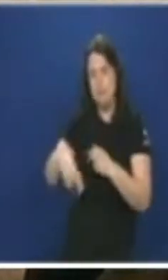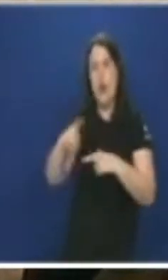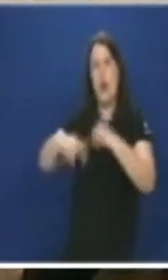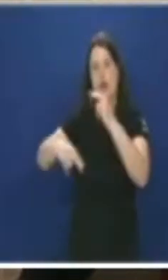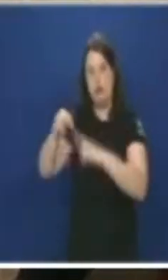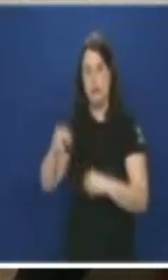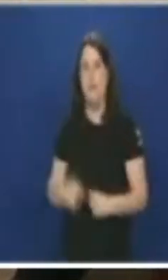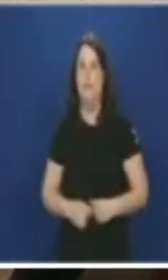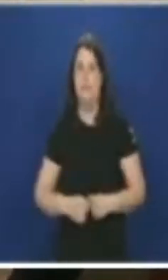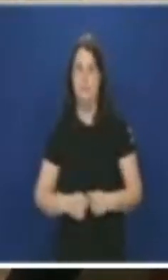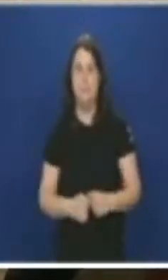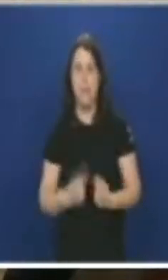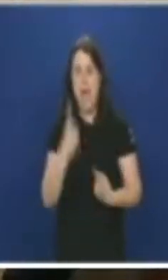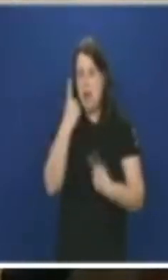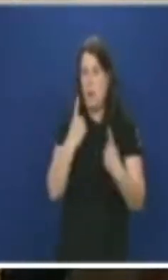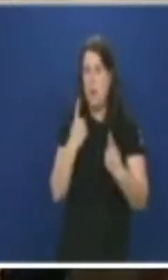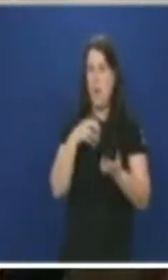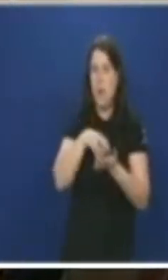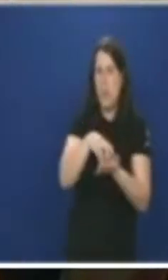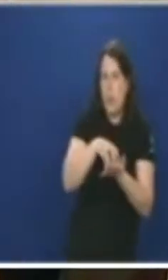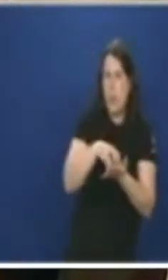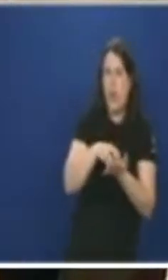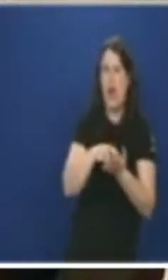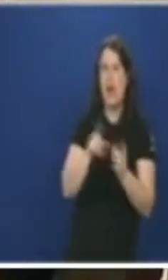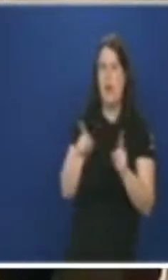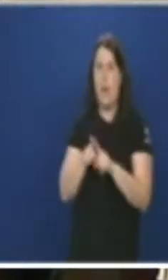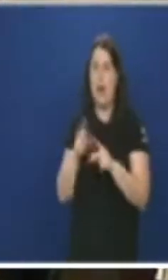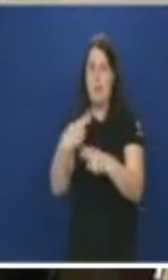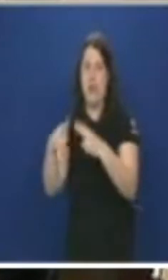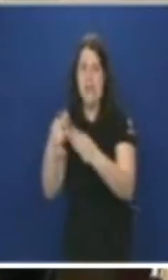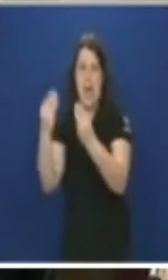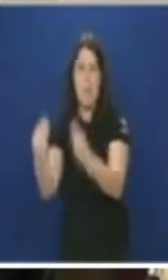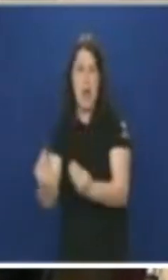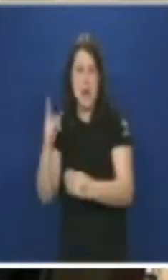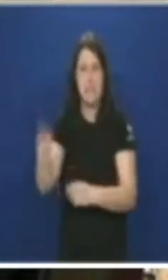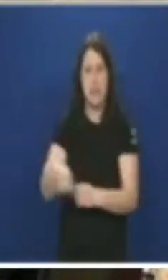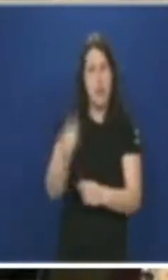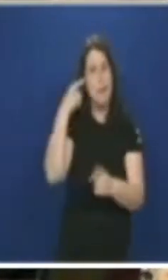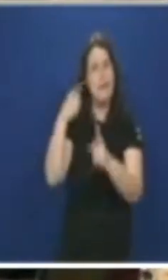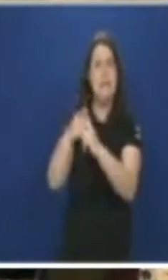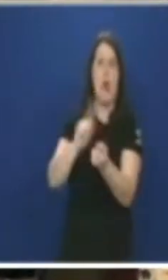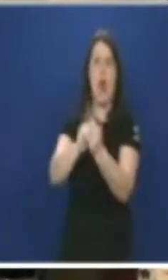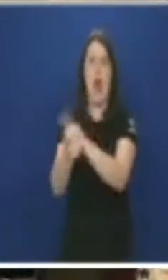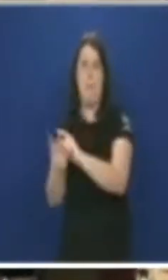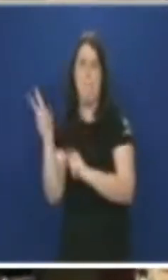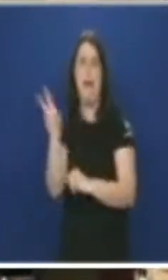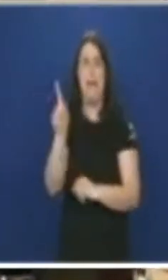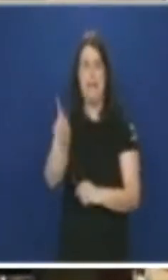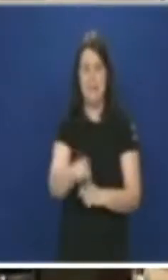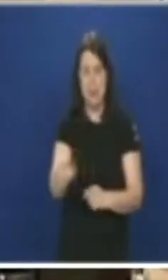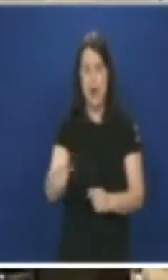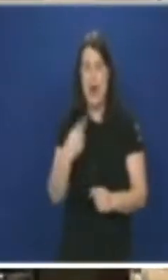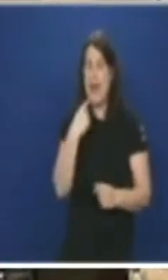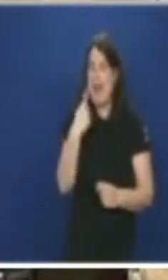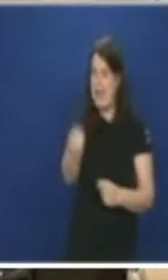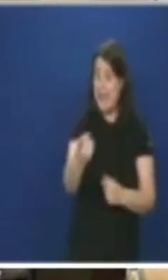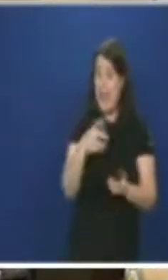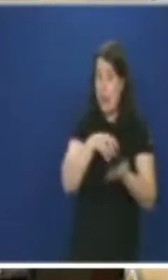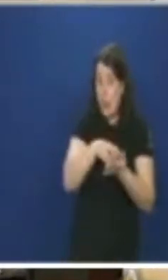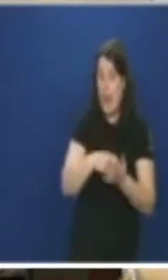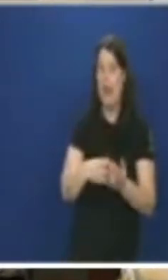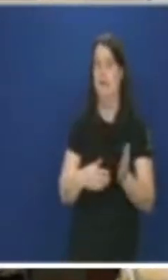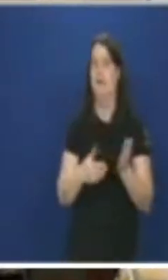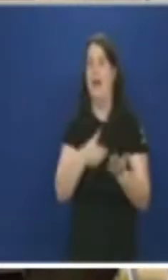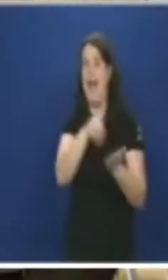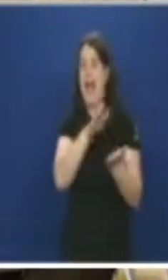alguén dubide da capacidade da boa política para cambiar as cousas, digámoslle que a nosa Carta Autonómica é